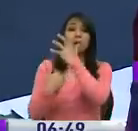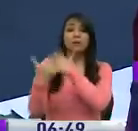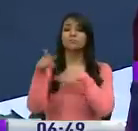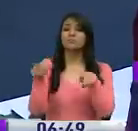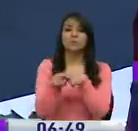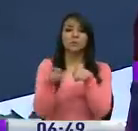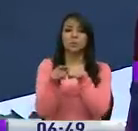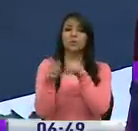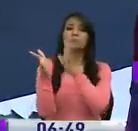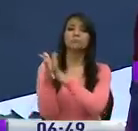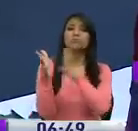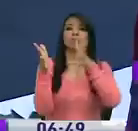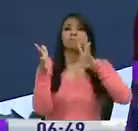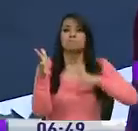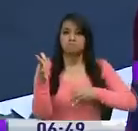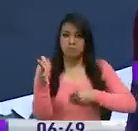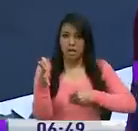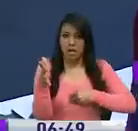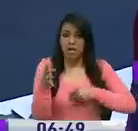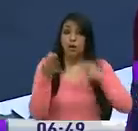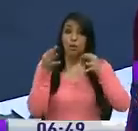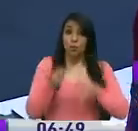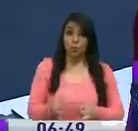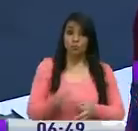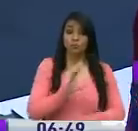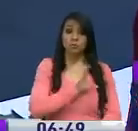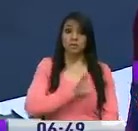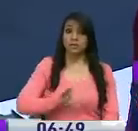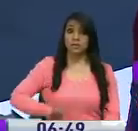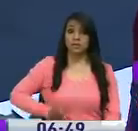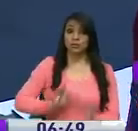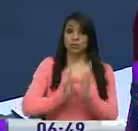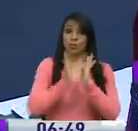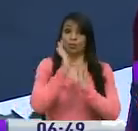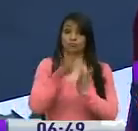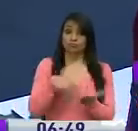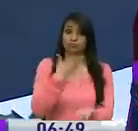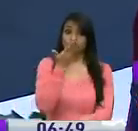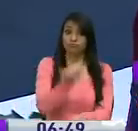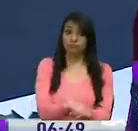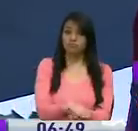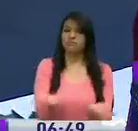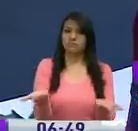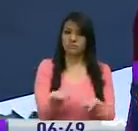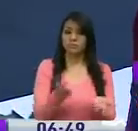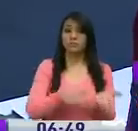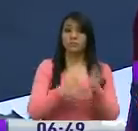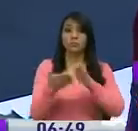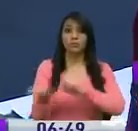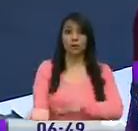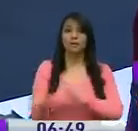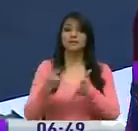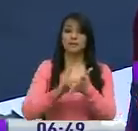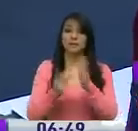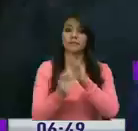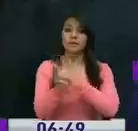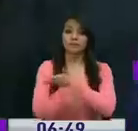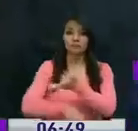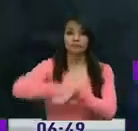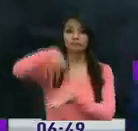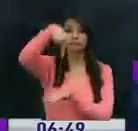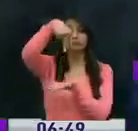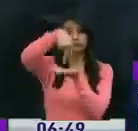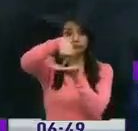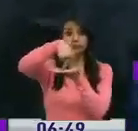antepasados cuando llega Cristo nos damos cuenta que toda muerte implica resurrec la